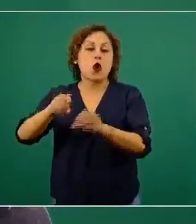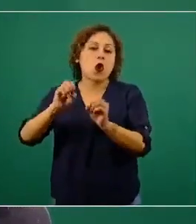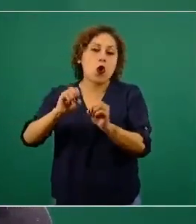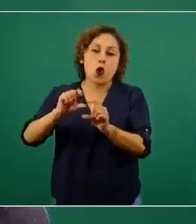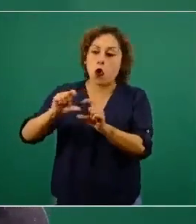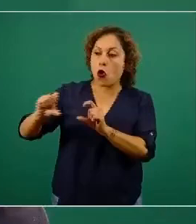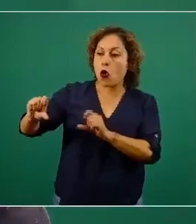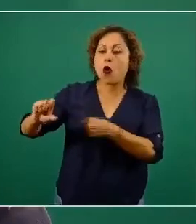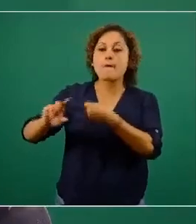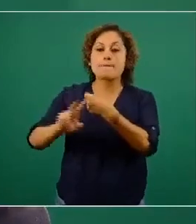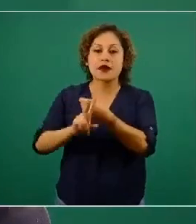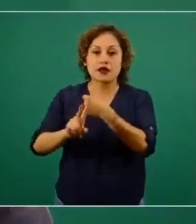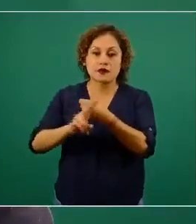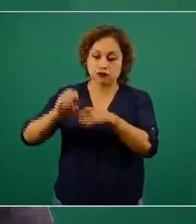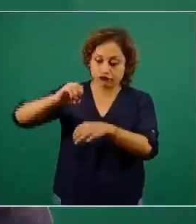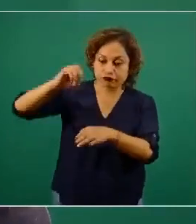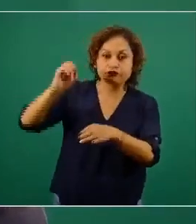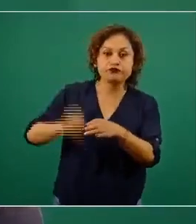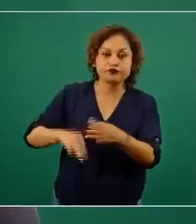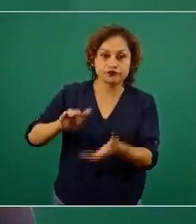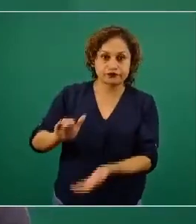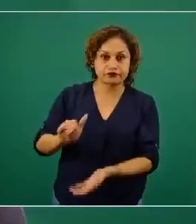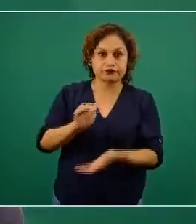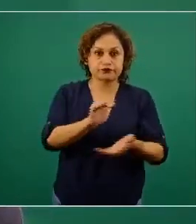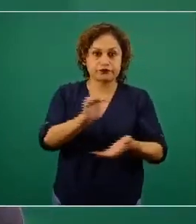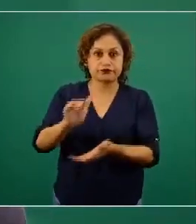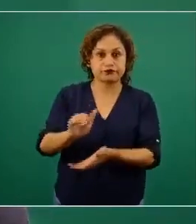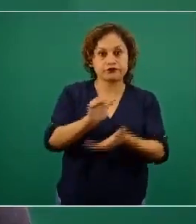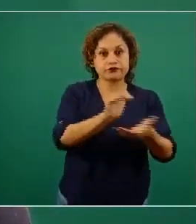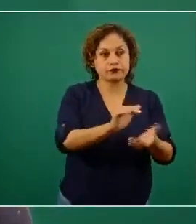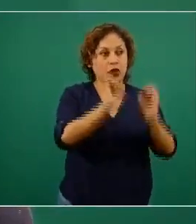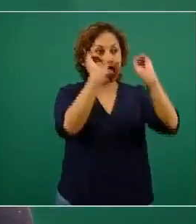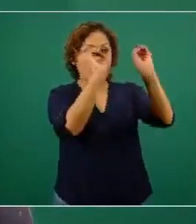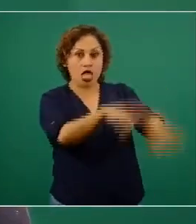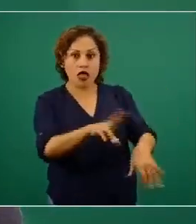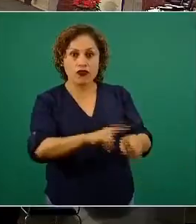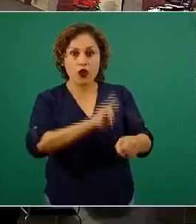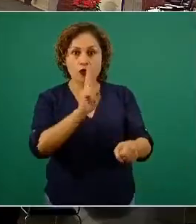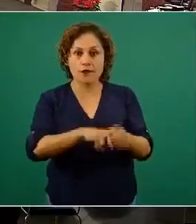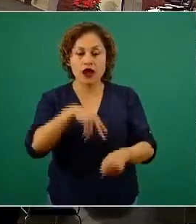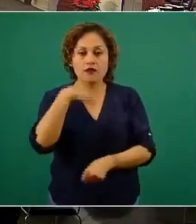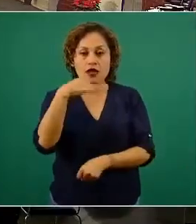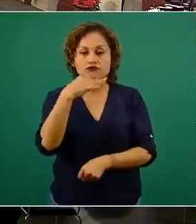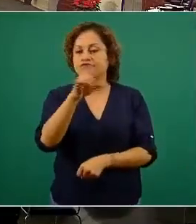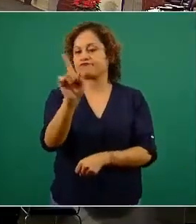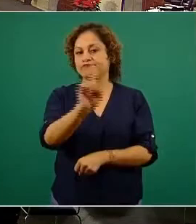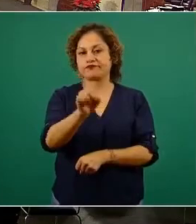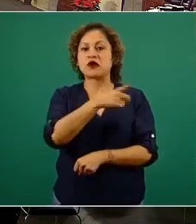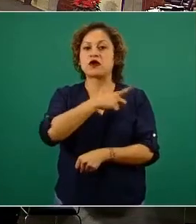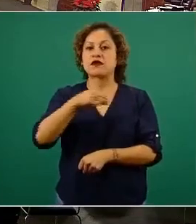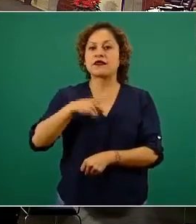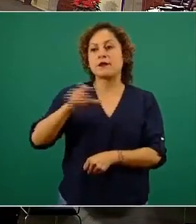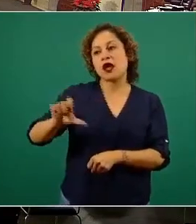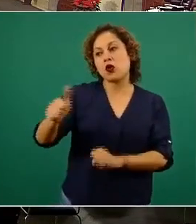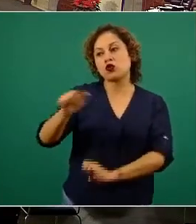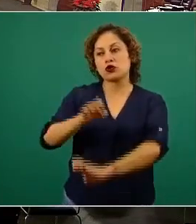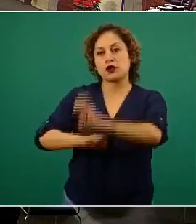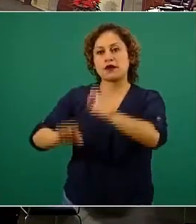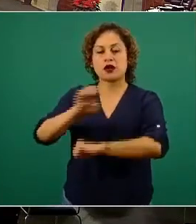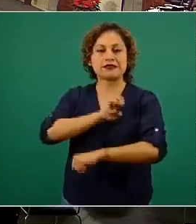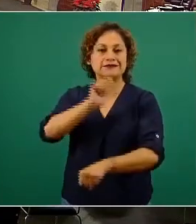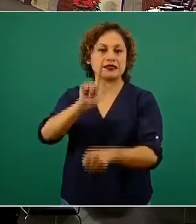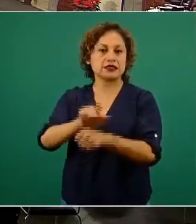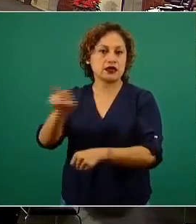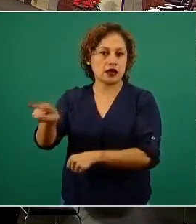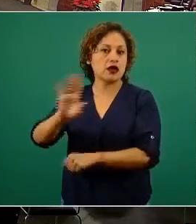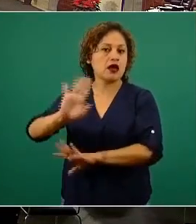ser recolectadas y se contratan a compañías especializadas para ello, y cada institución es responsable de contratarla. El